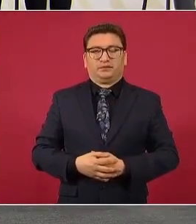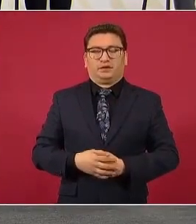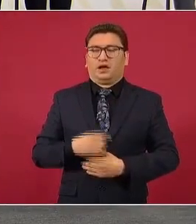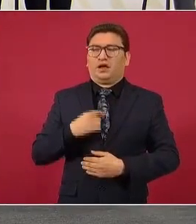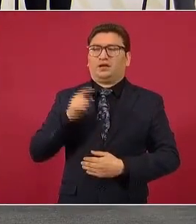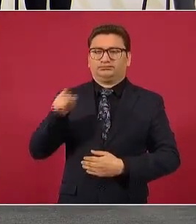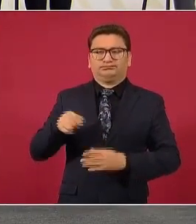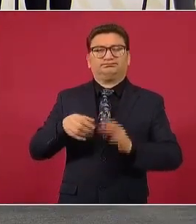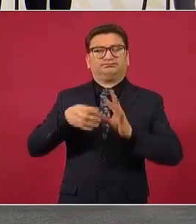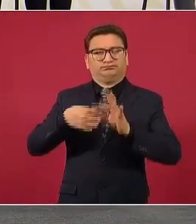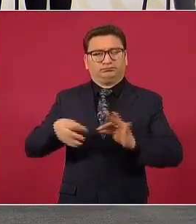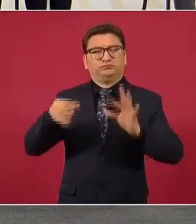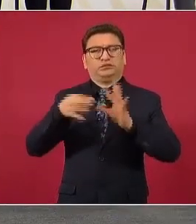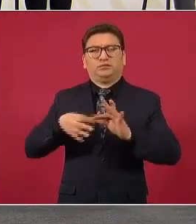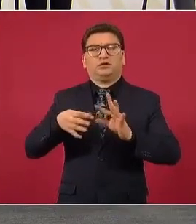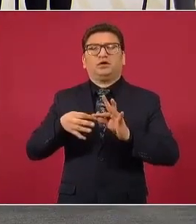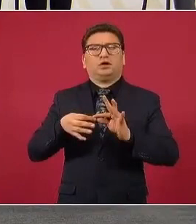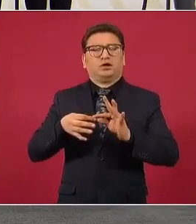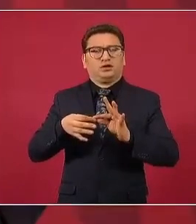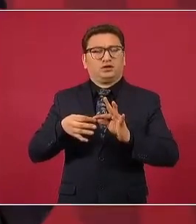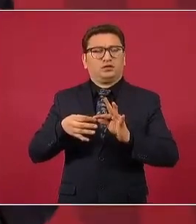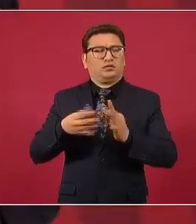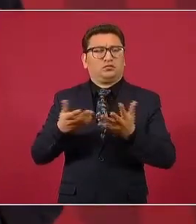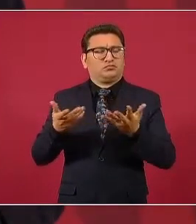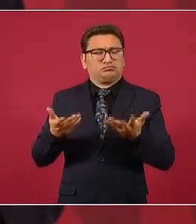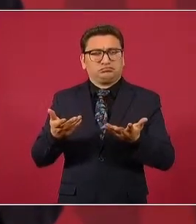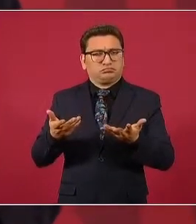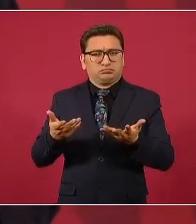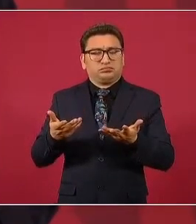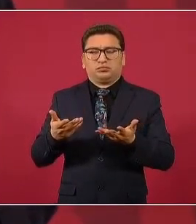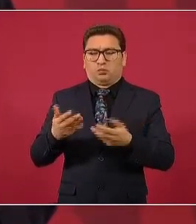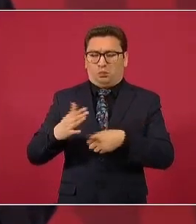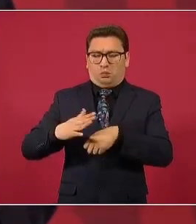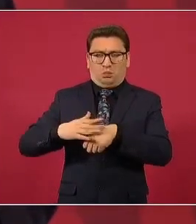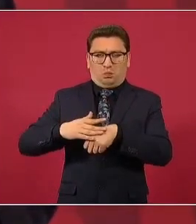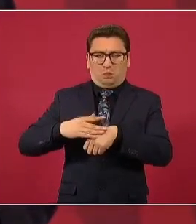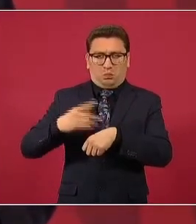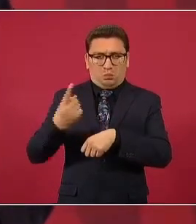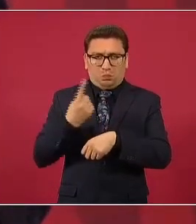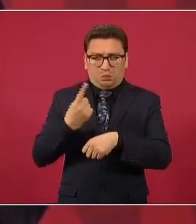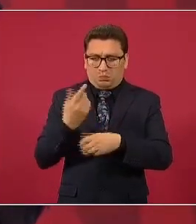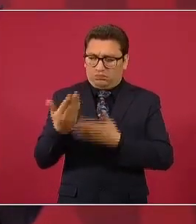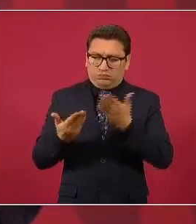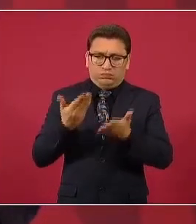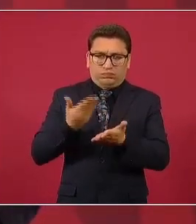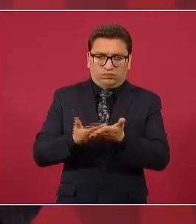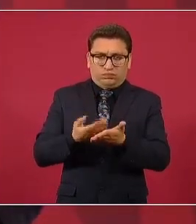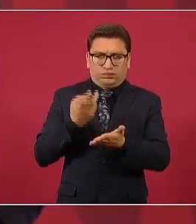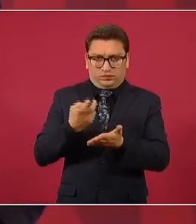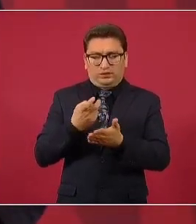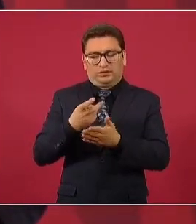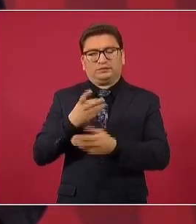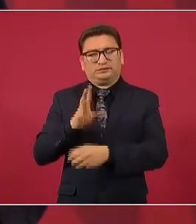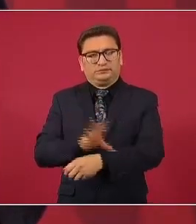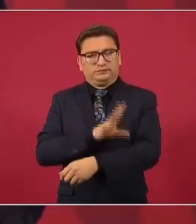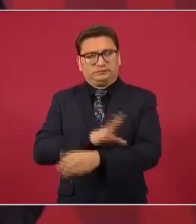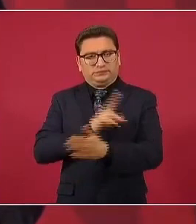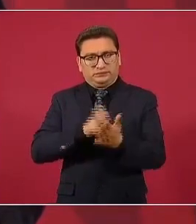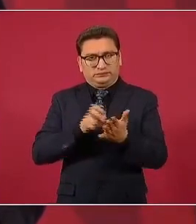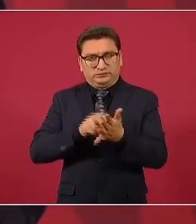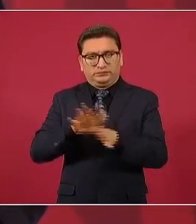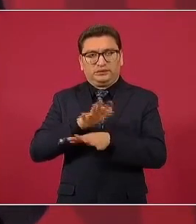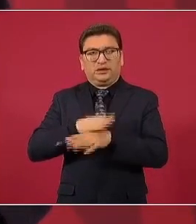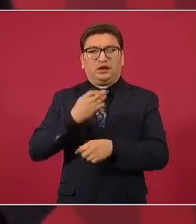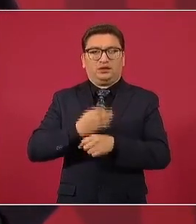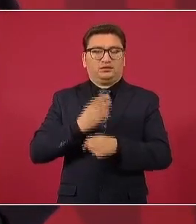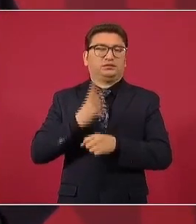explicándole por qué se está presentando esta iniciativa que está en el